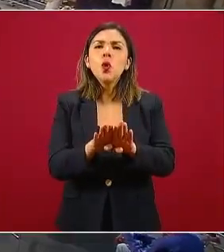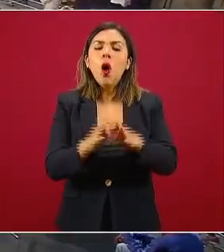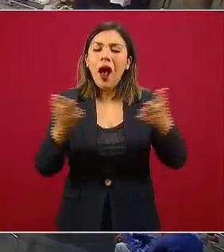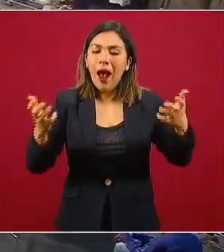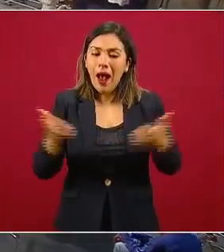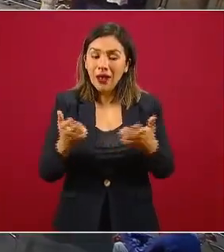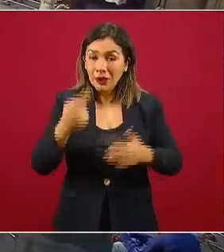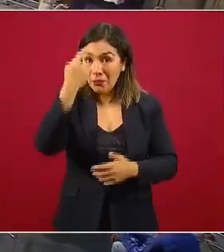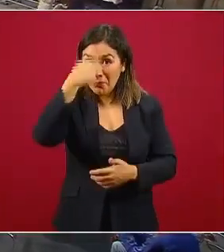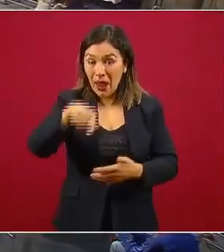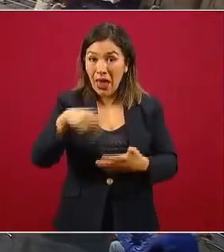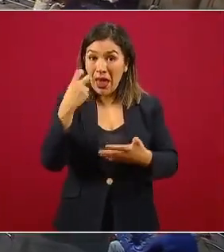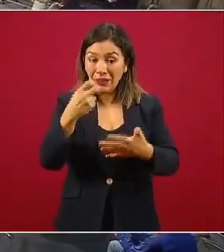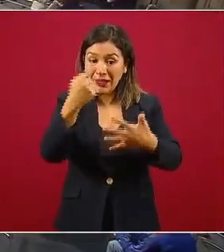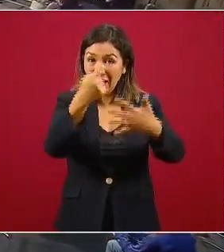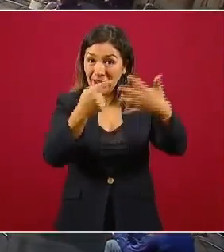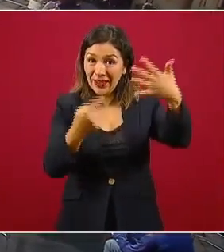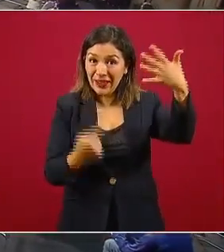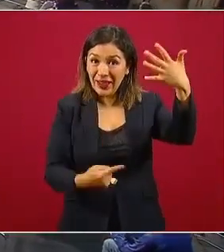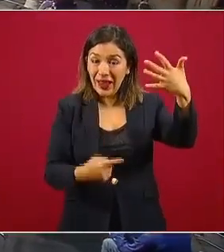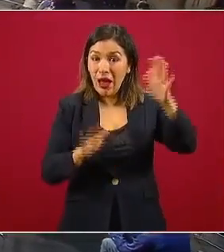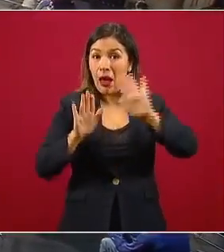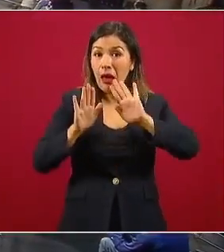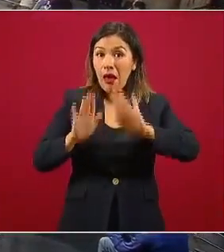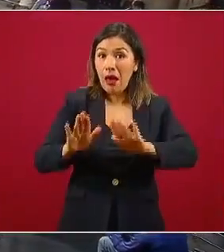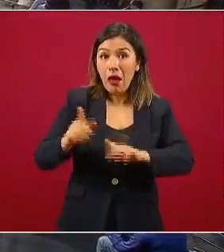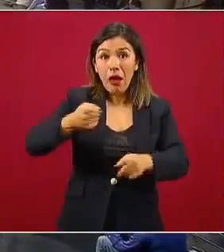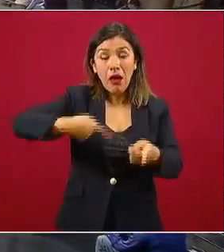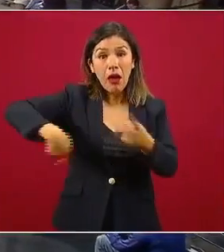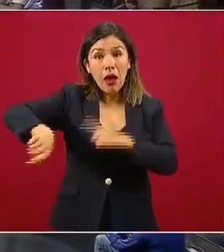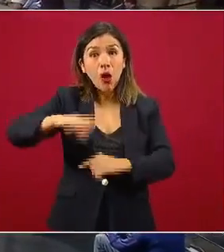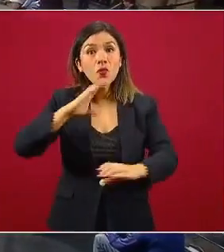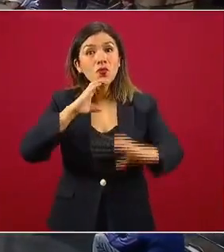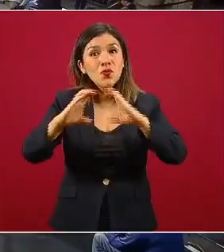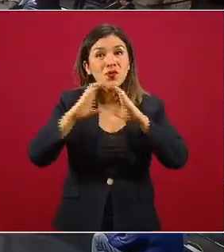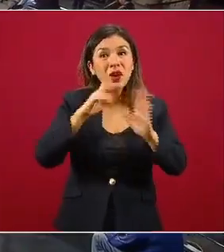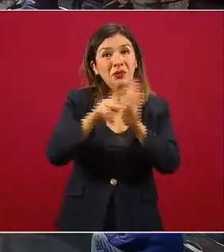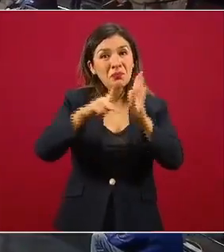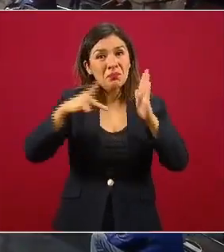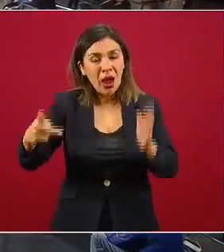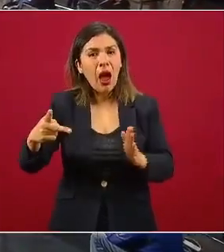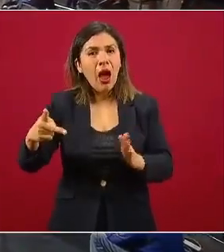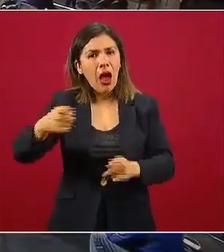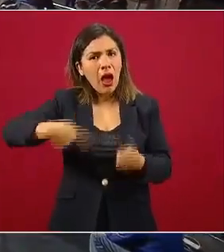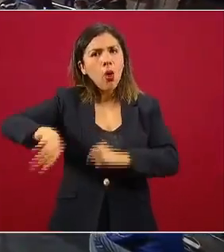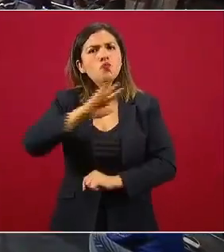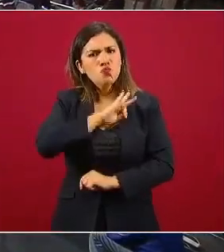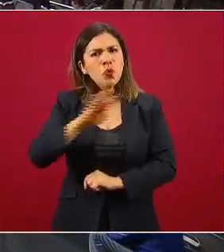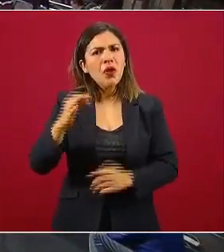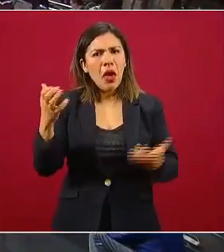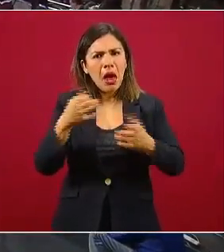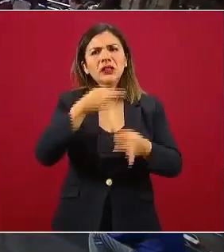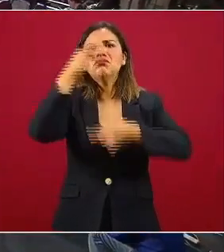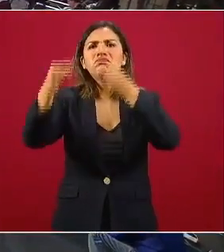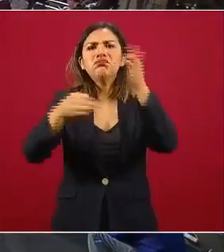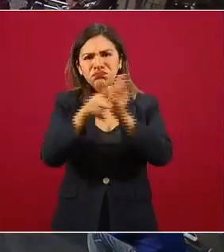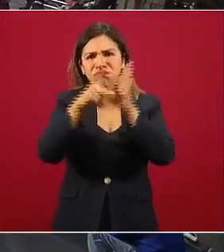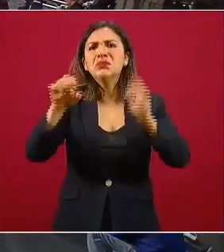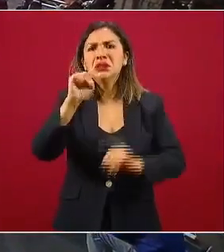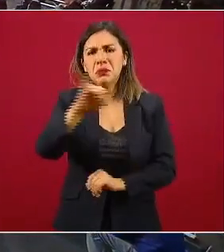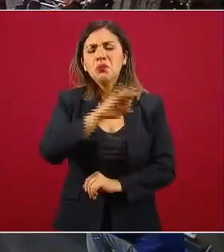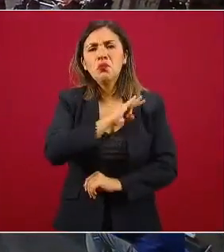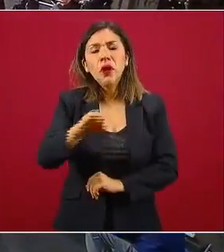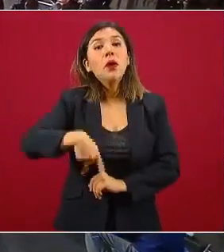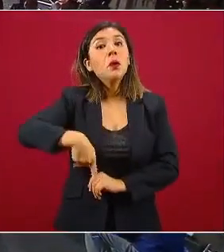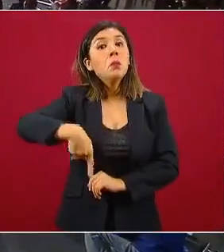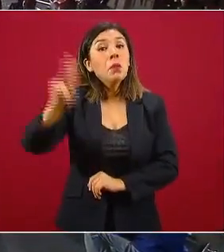nada más esto se quede en los medios? Porque bueno, los medios independientes, los que podemos lo estamos publicando, ¿no?